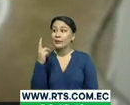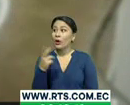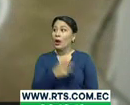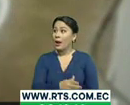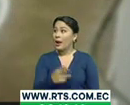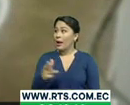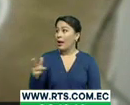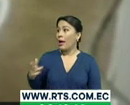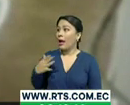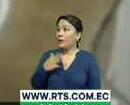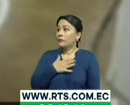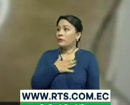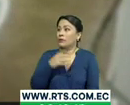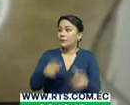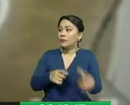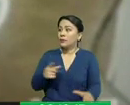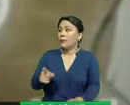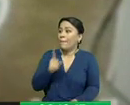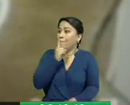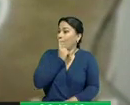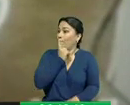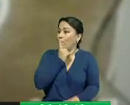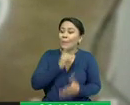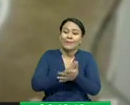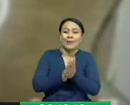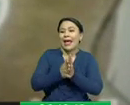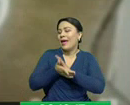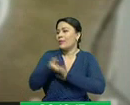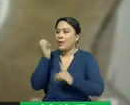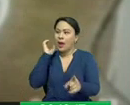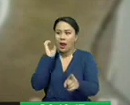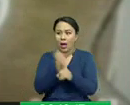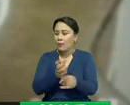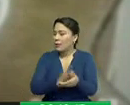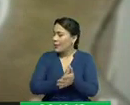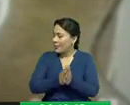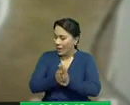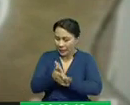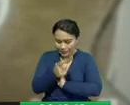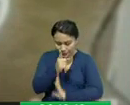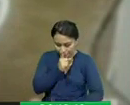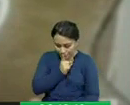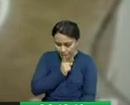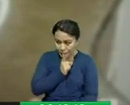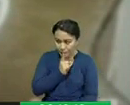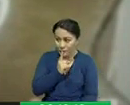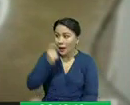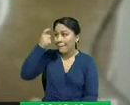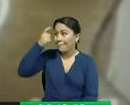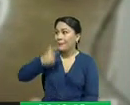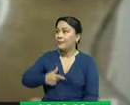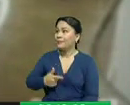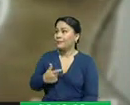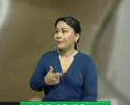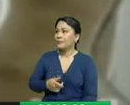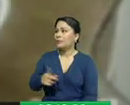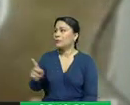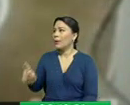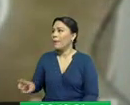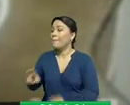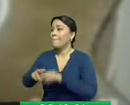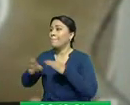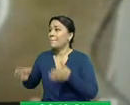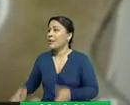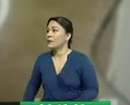amedrentó a todos y nadie opuso resistencia ante la situación el implicado procede a recorrer de mesa en mesa y